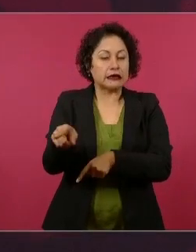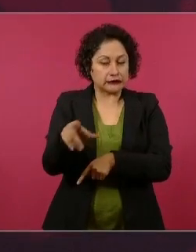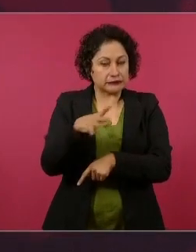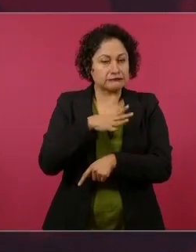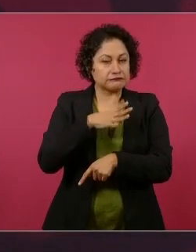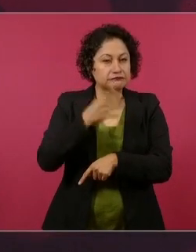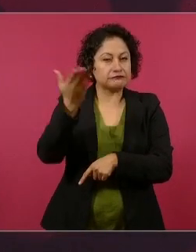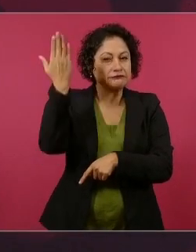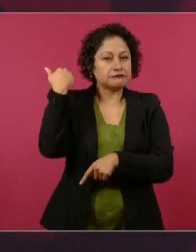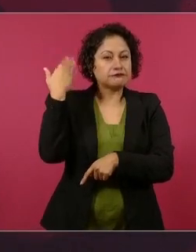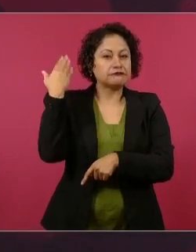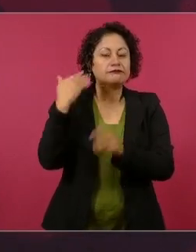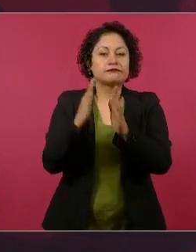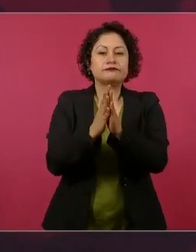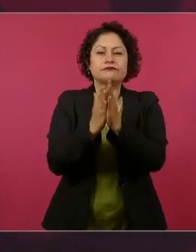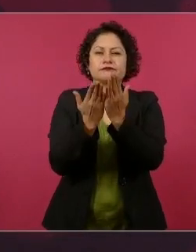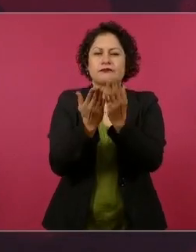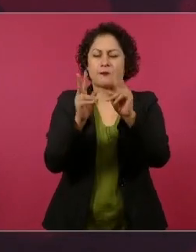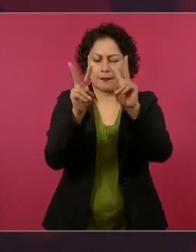que